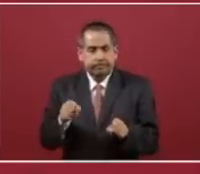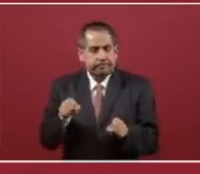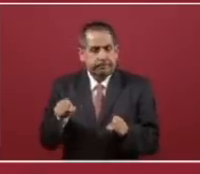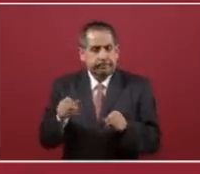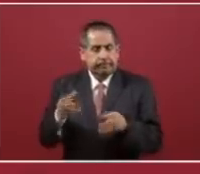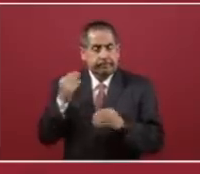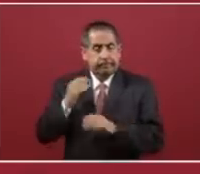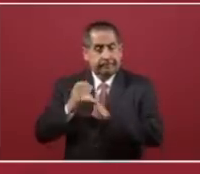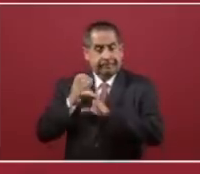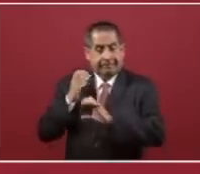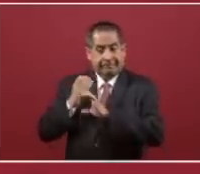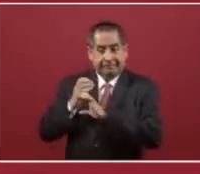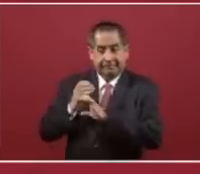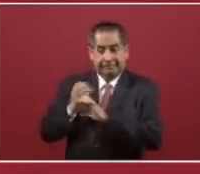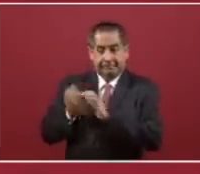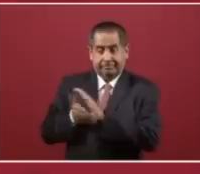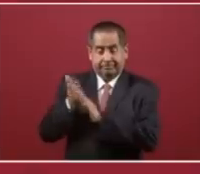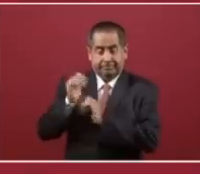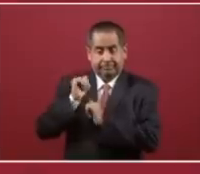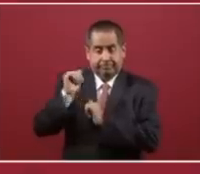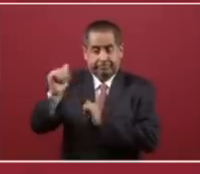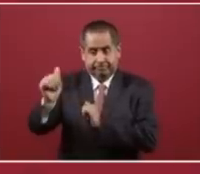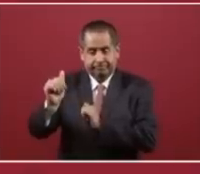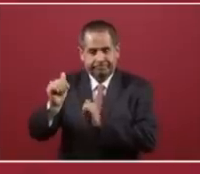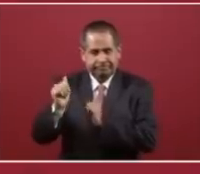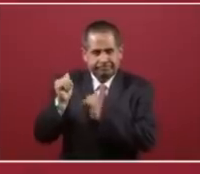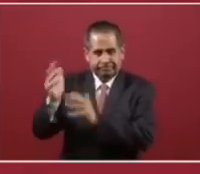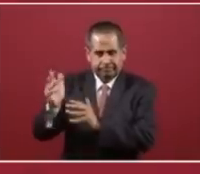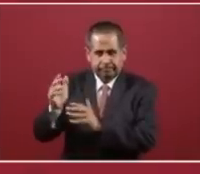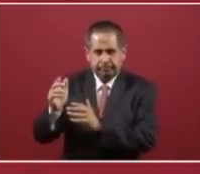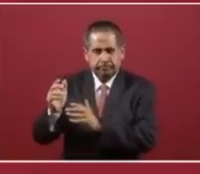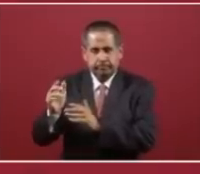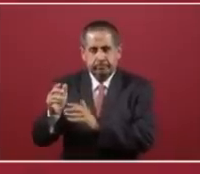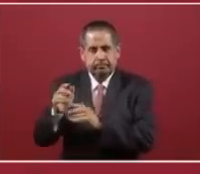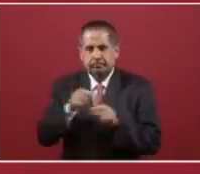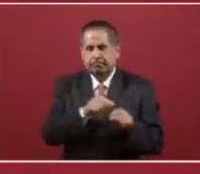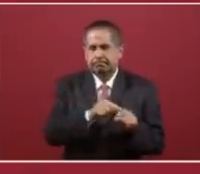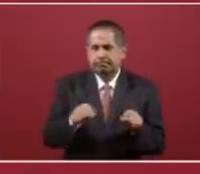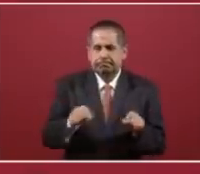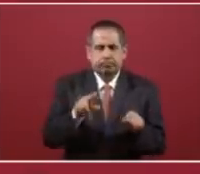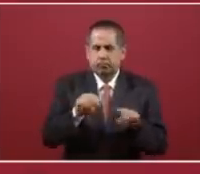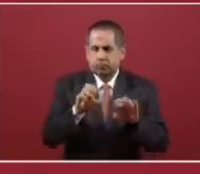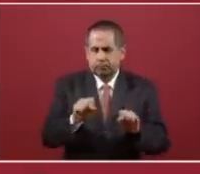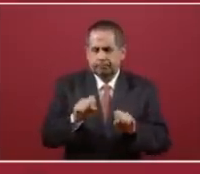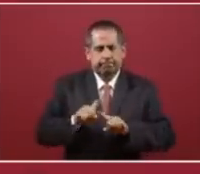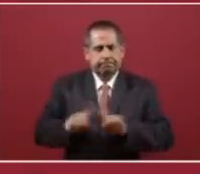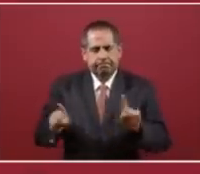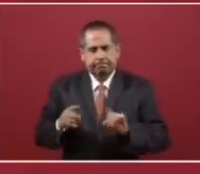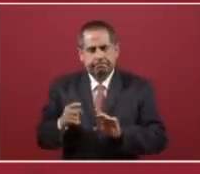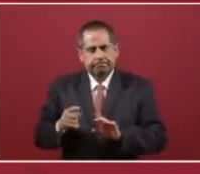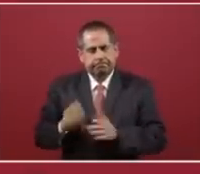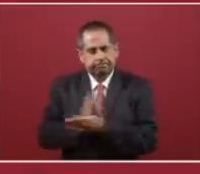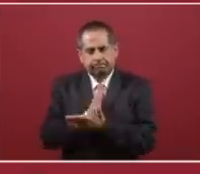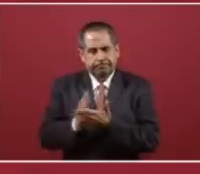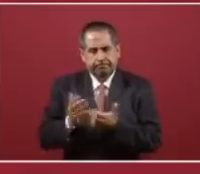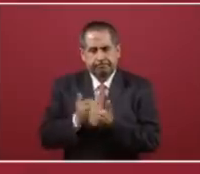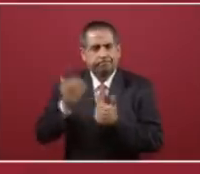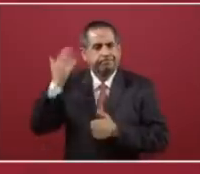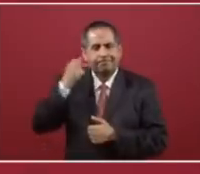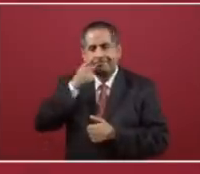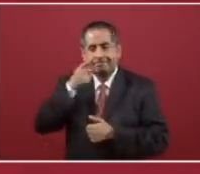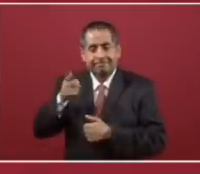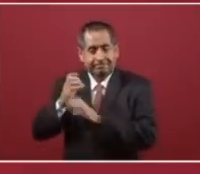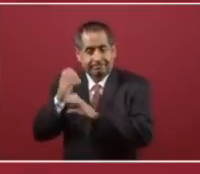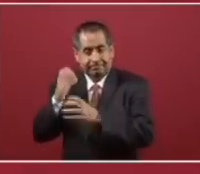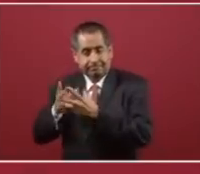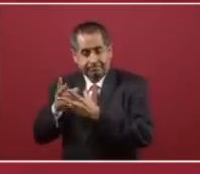en el transporte que fueron denunciados en días pasados como desaparecidos